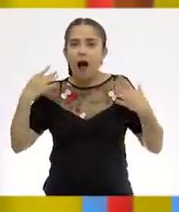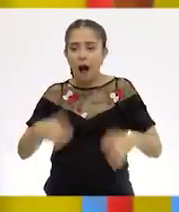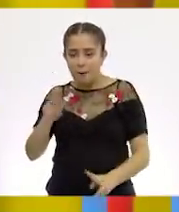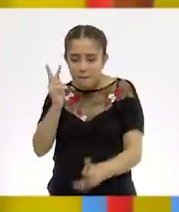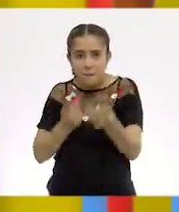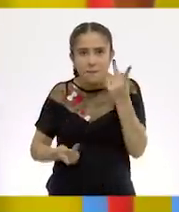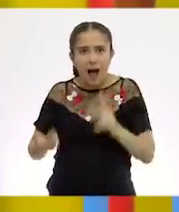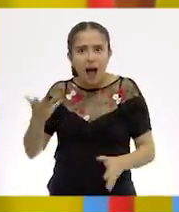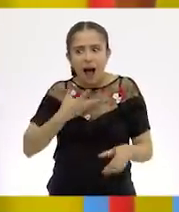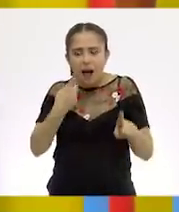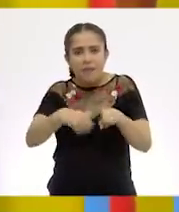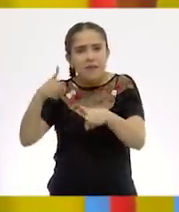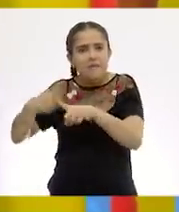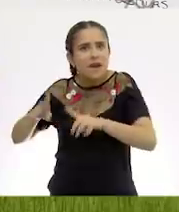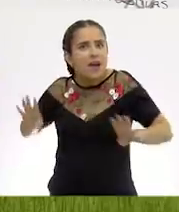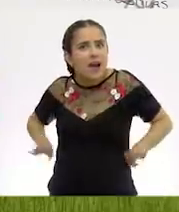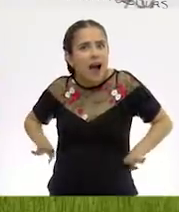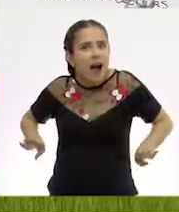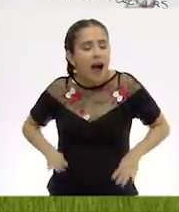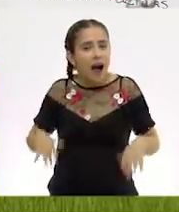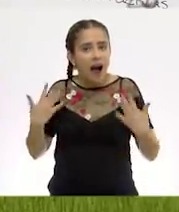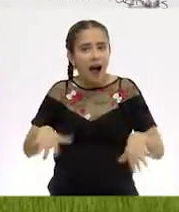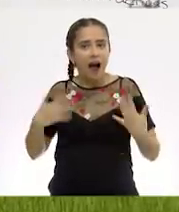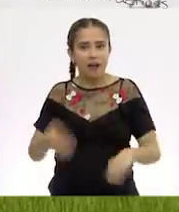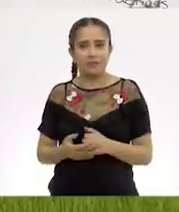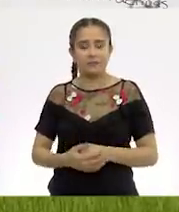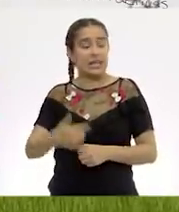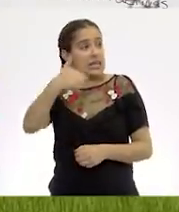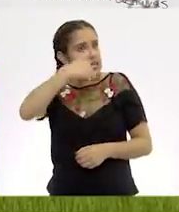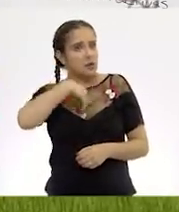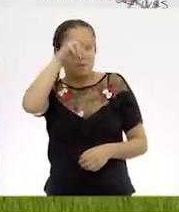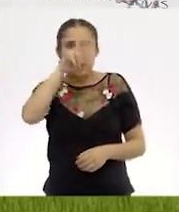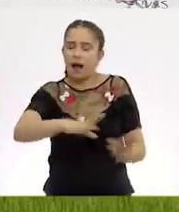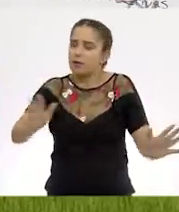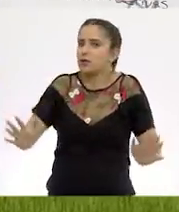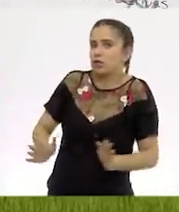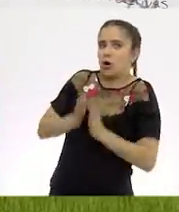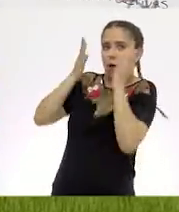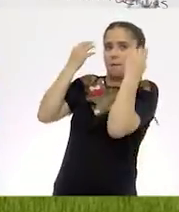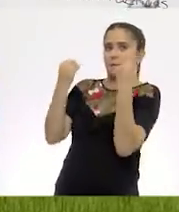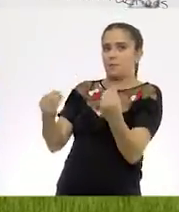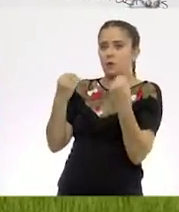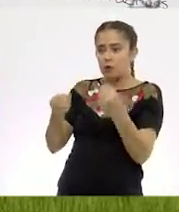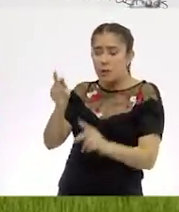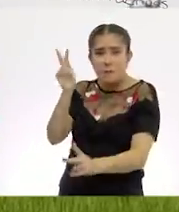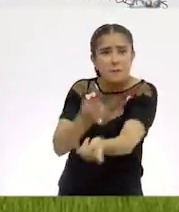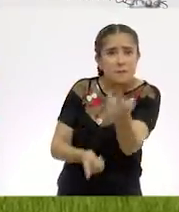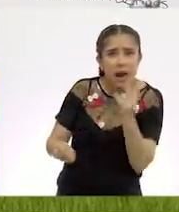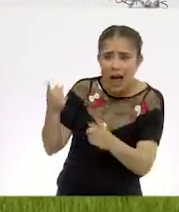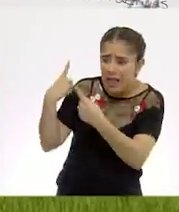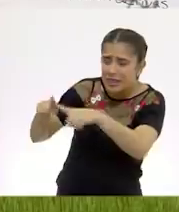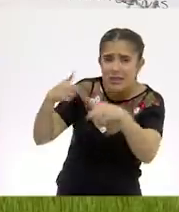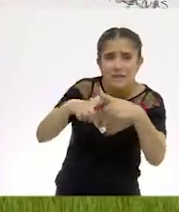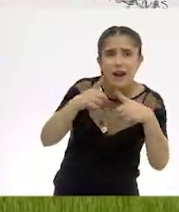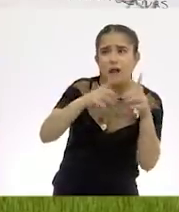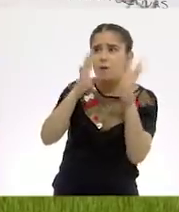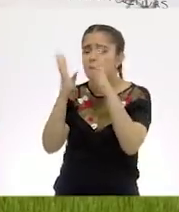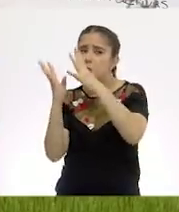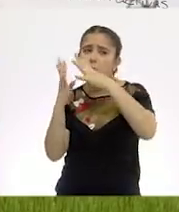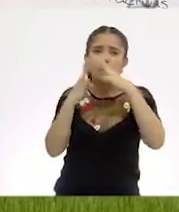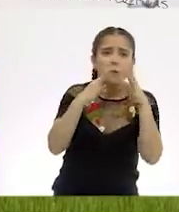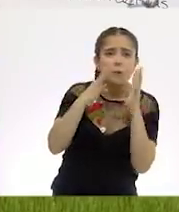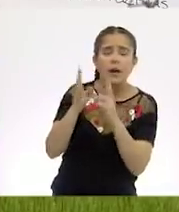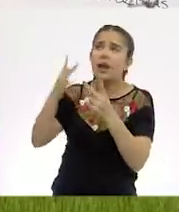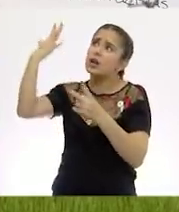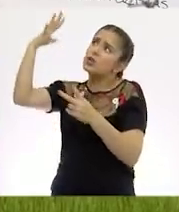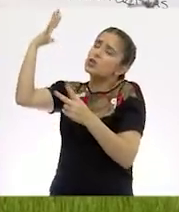una planta. ¿Cómo ves, Alexia? Yo ya estoy más que sorprendida, profe Danis, con todas las plantas, cómo se mueven, cómo buscan el sol.